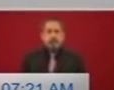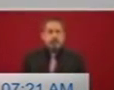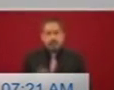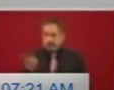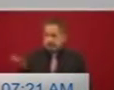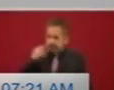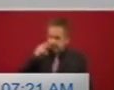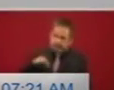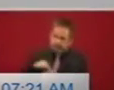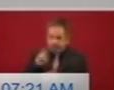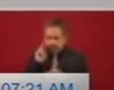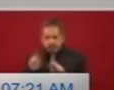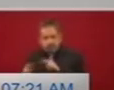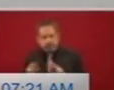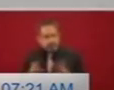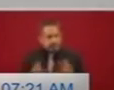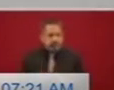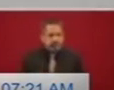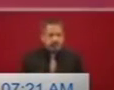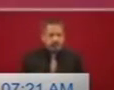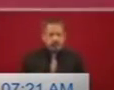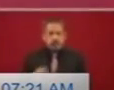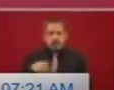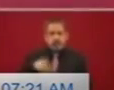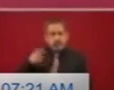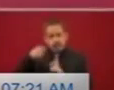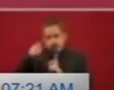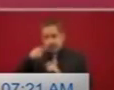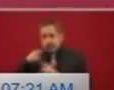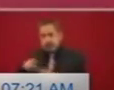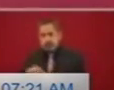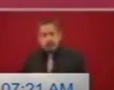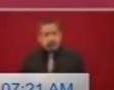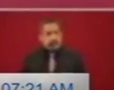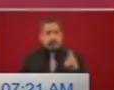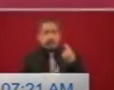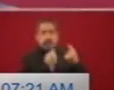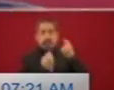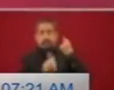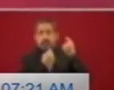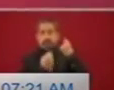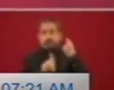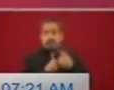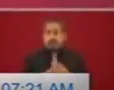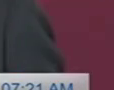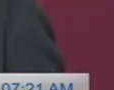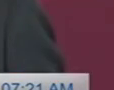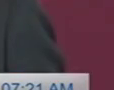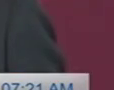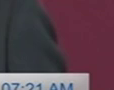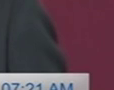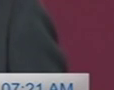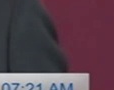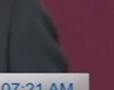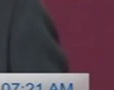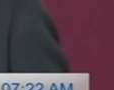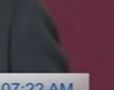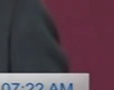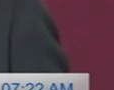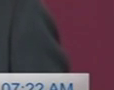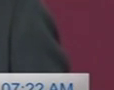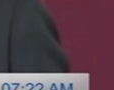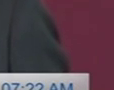yo voy a a hablarle al pueblo a través de ustedes a través